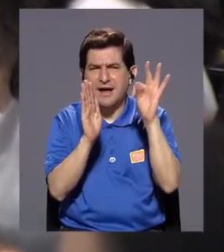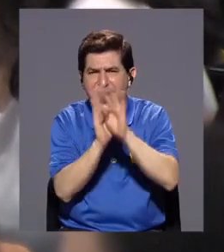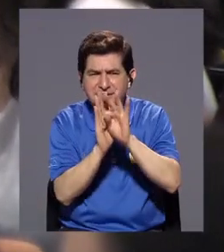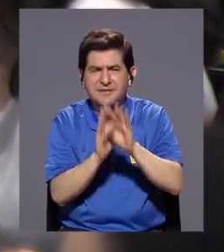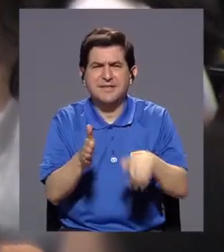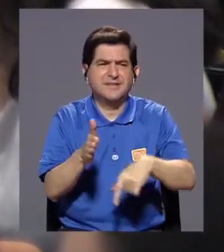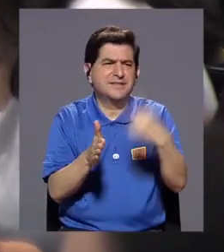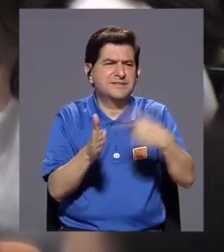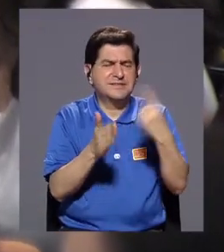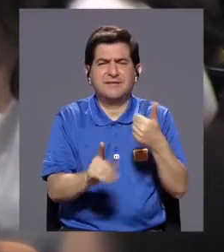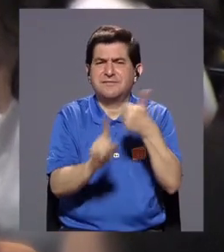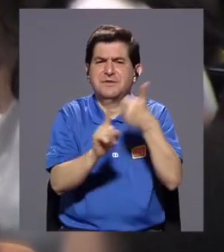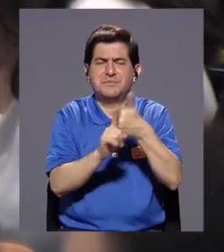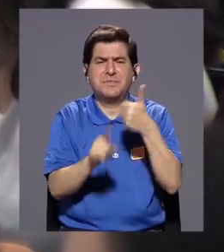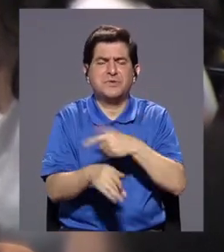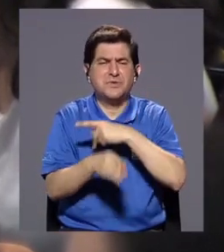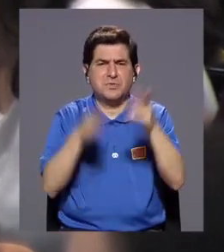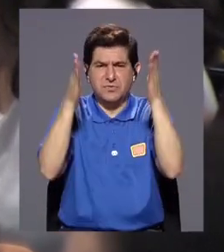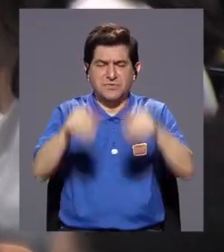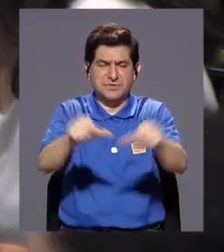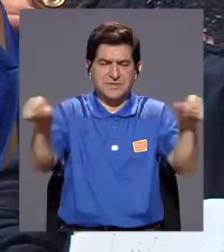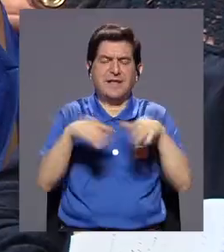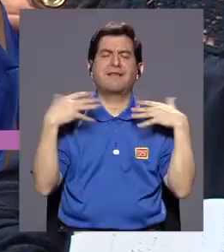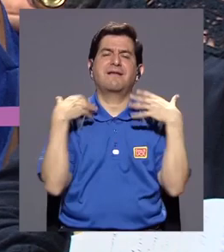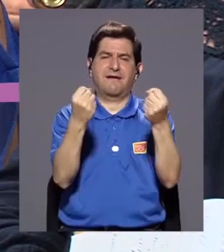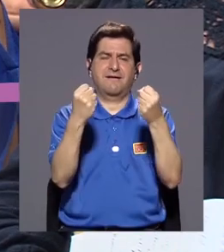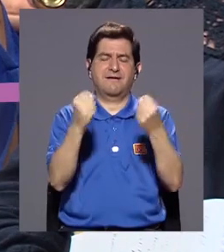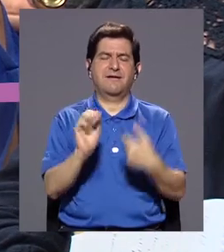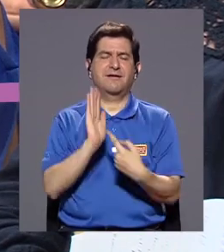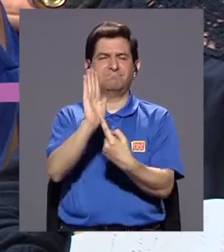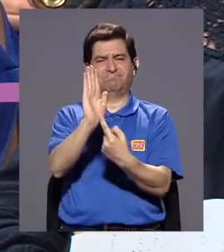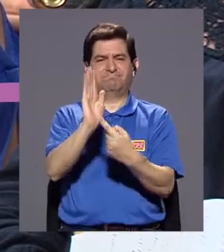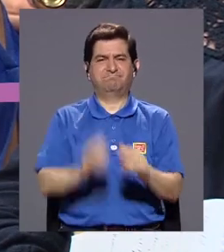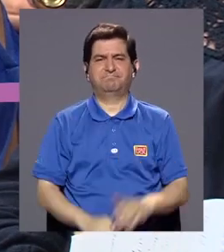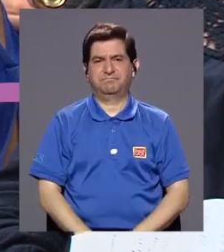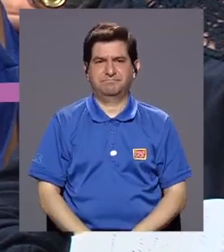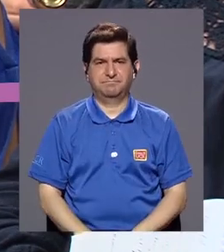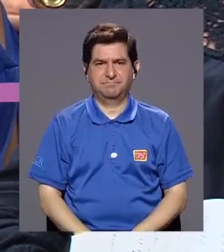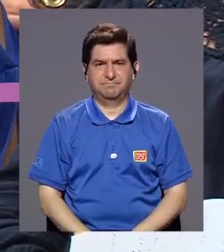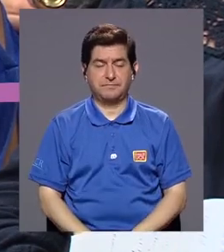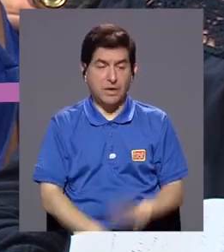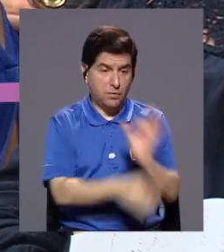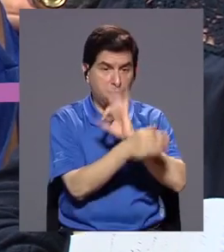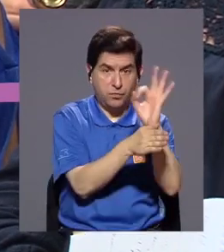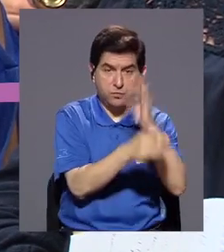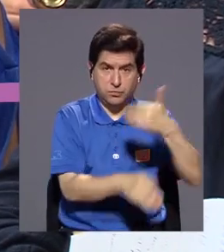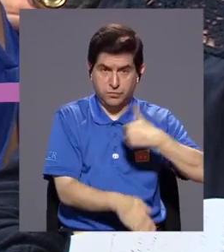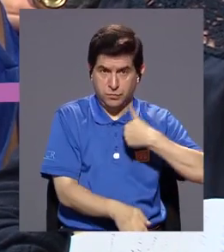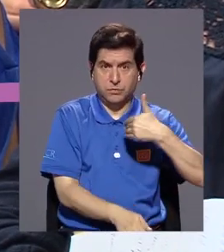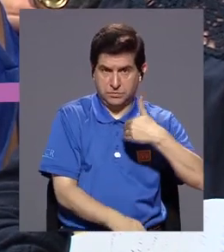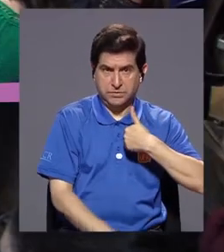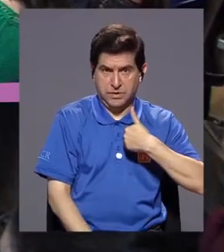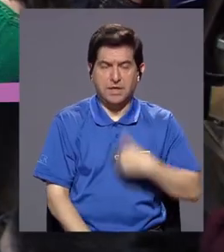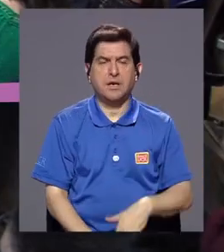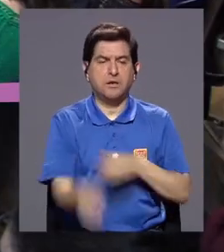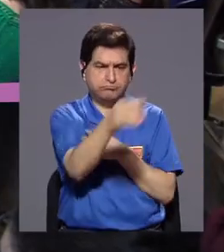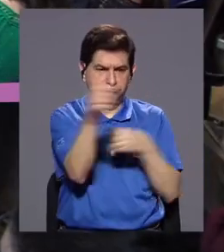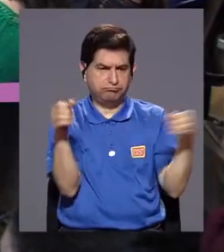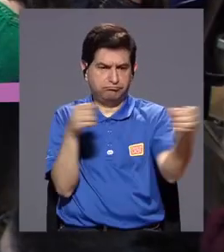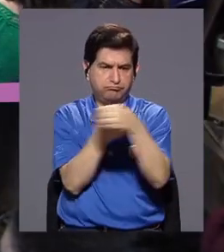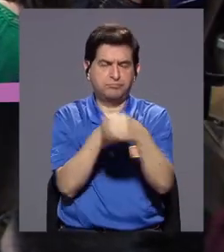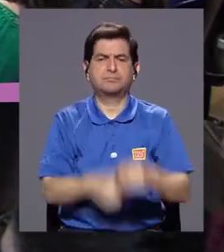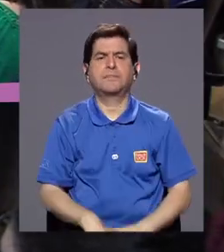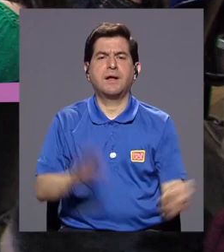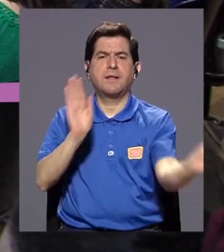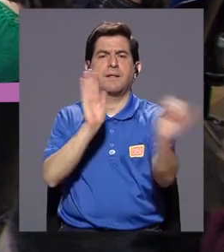ve incluso en los mismos profesionales del área de salud. Y bueno, dentro de las funciones que tiene la